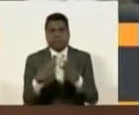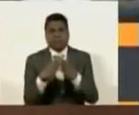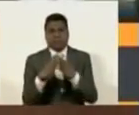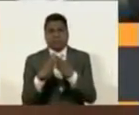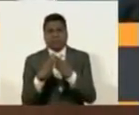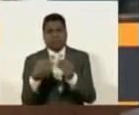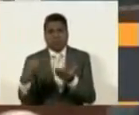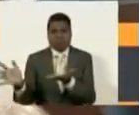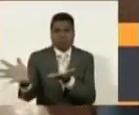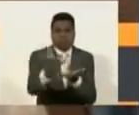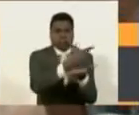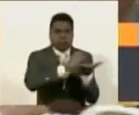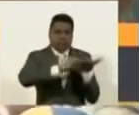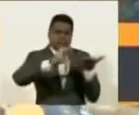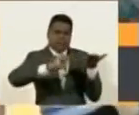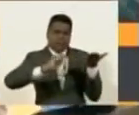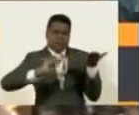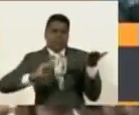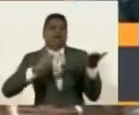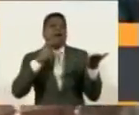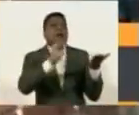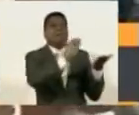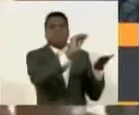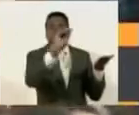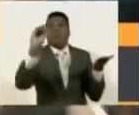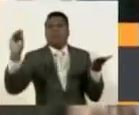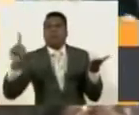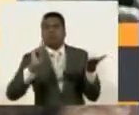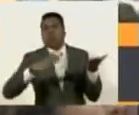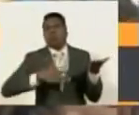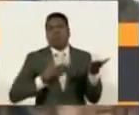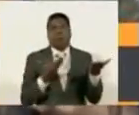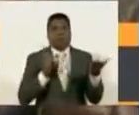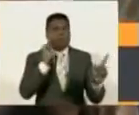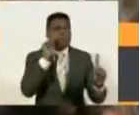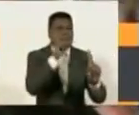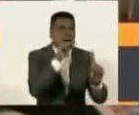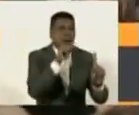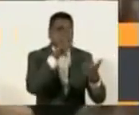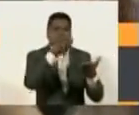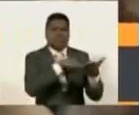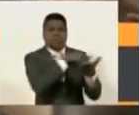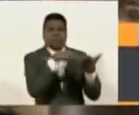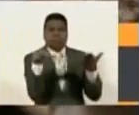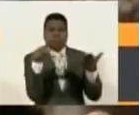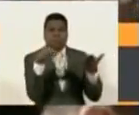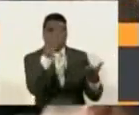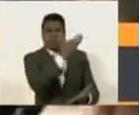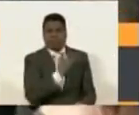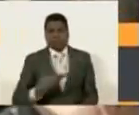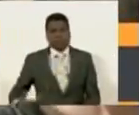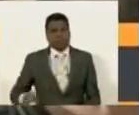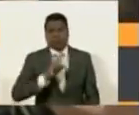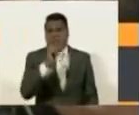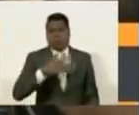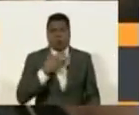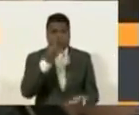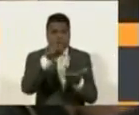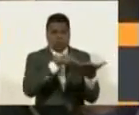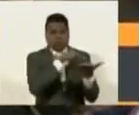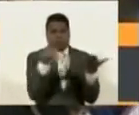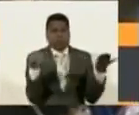de esa constituyente reunida no podrá ser objetada ni vetada por el presidente de la República.